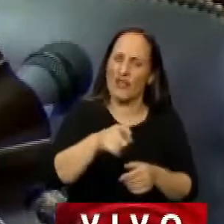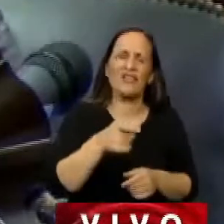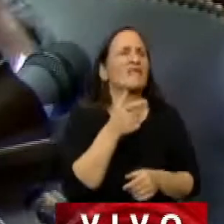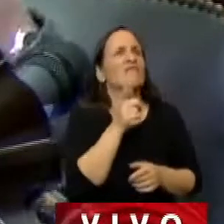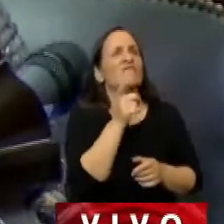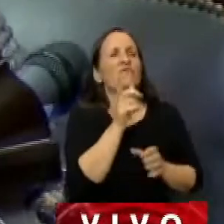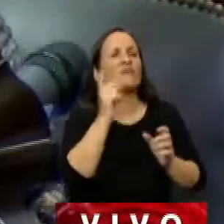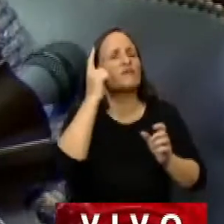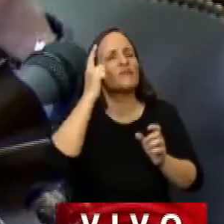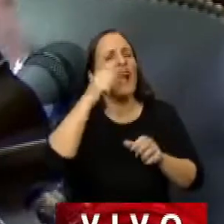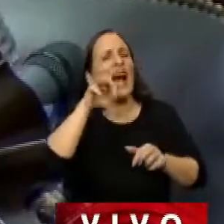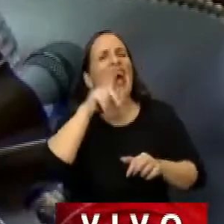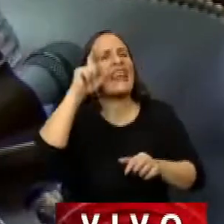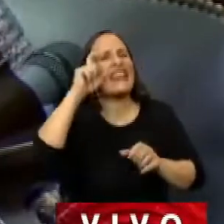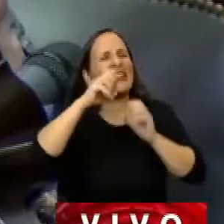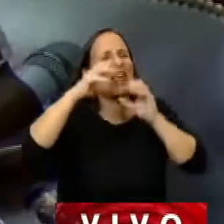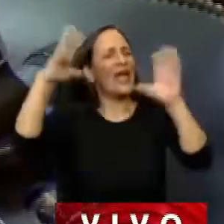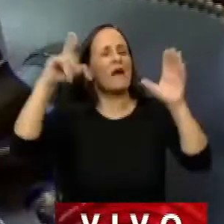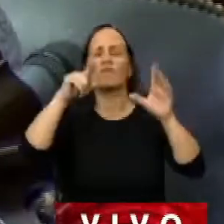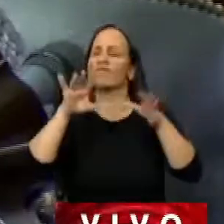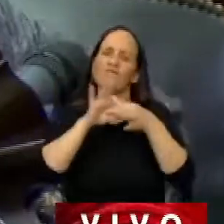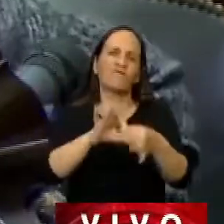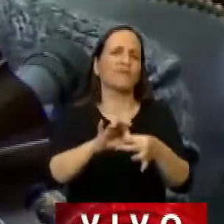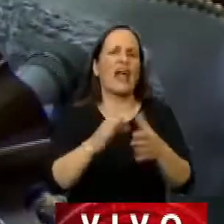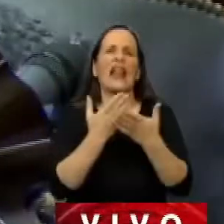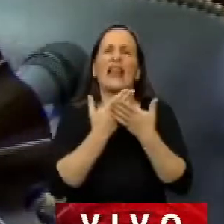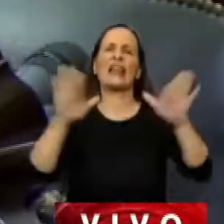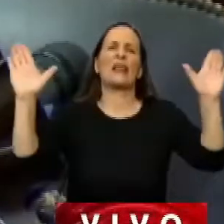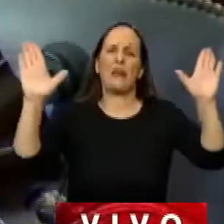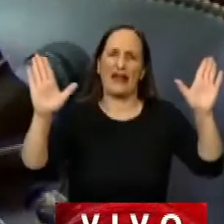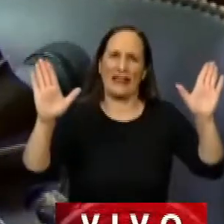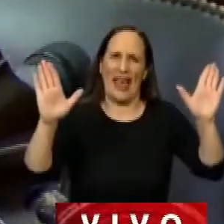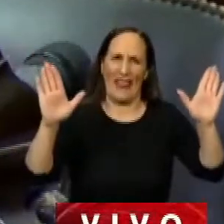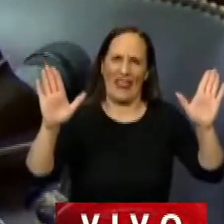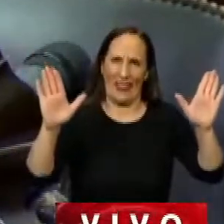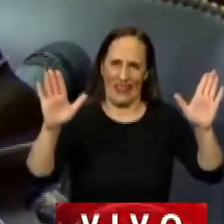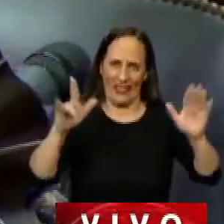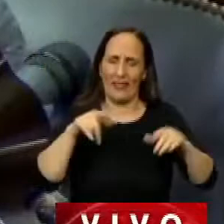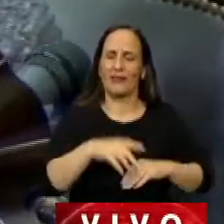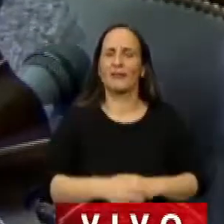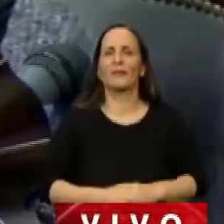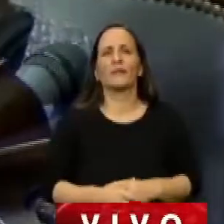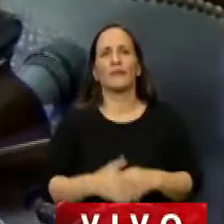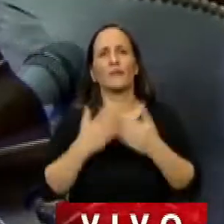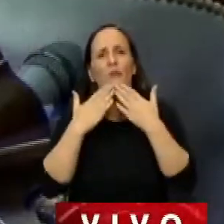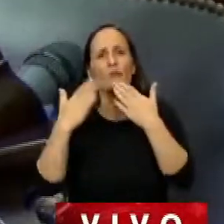de libertad y por eso opuesto a todas las formas de opresión. Muchas gracias.